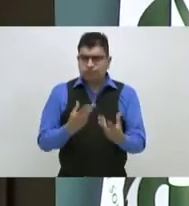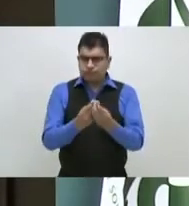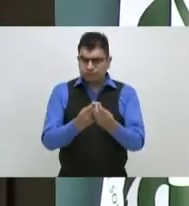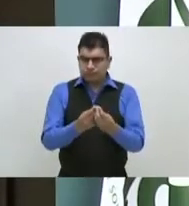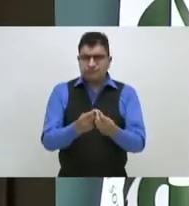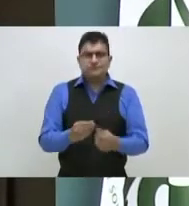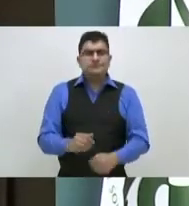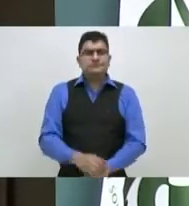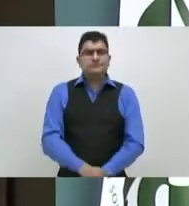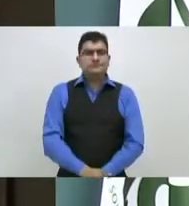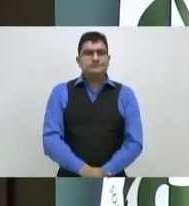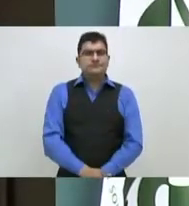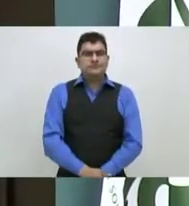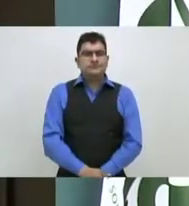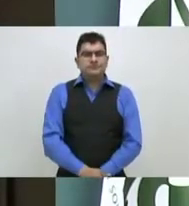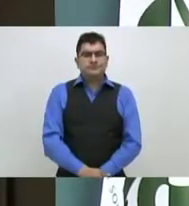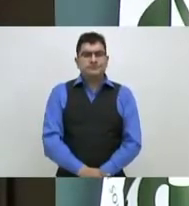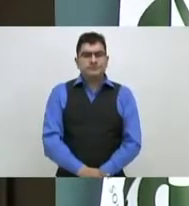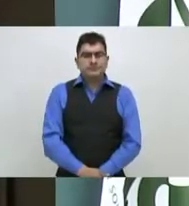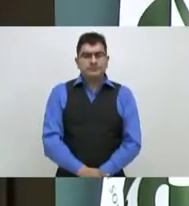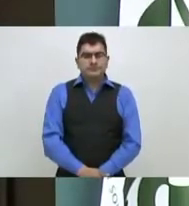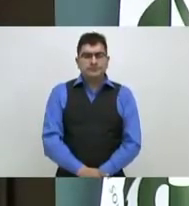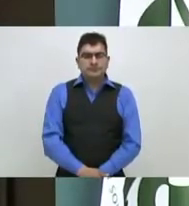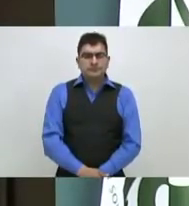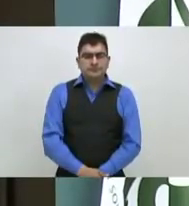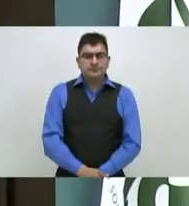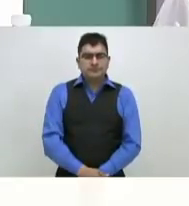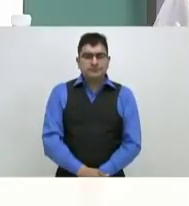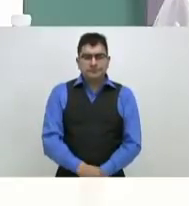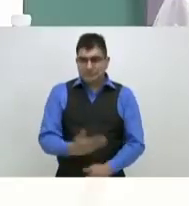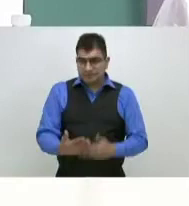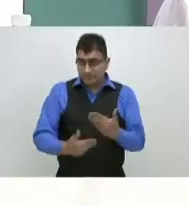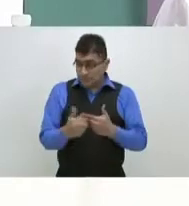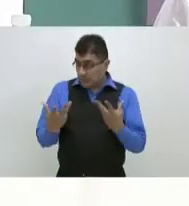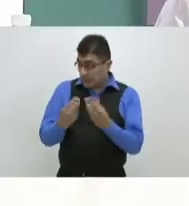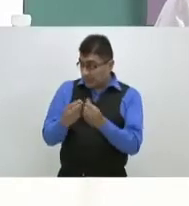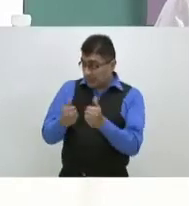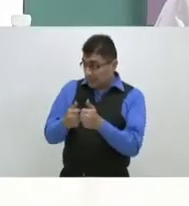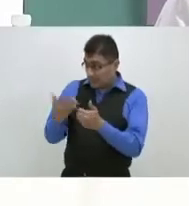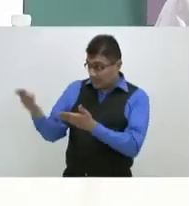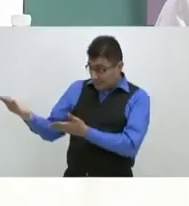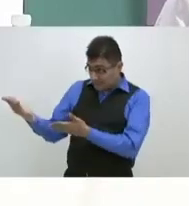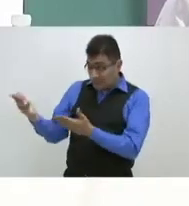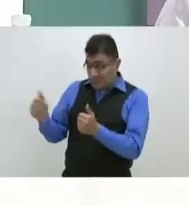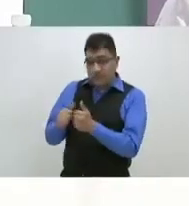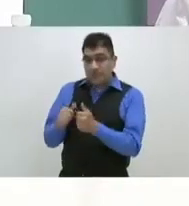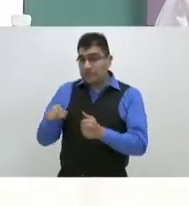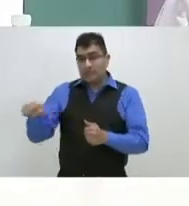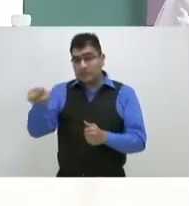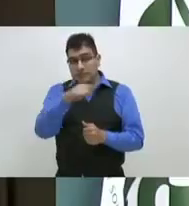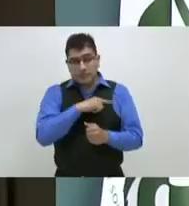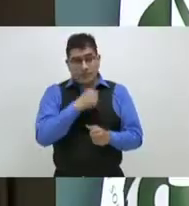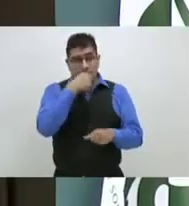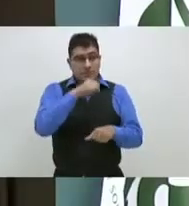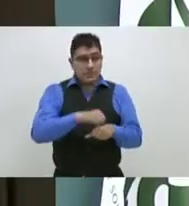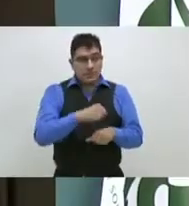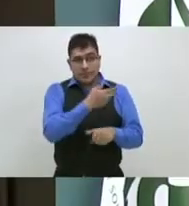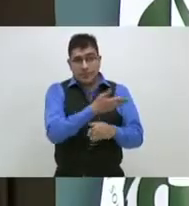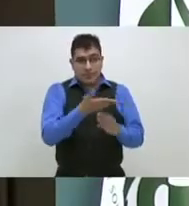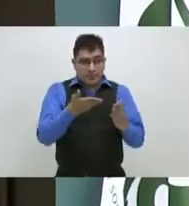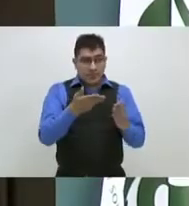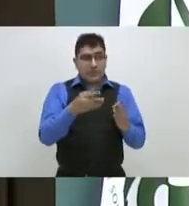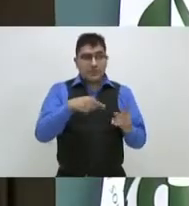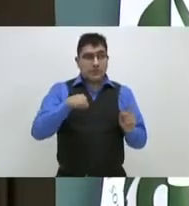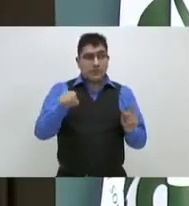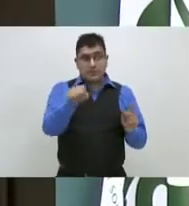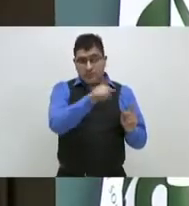Gobernación, nuestra amiga queridísima, que también está con nosotros, al secretario general del Seguro Social, a